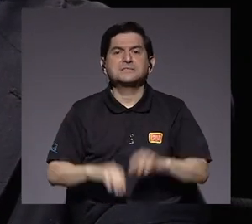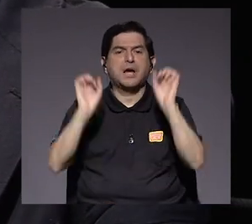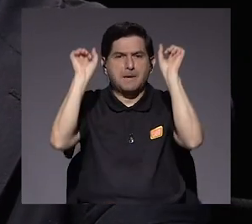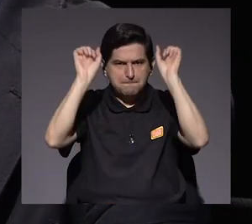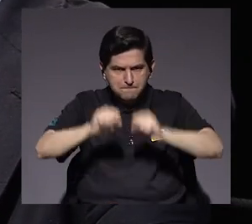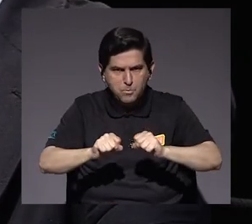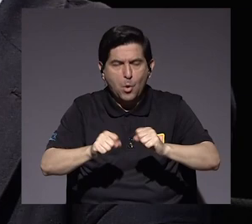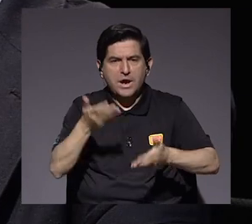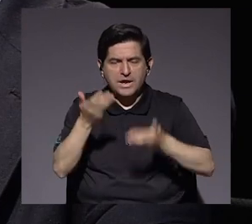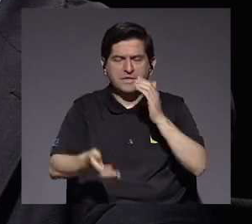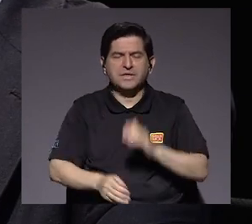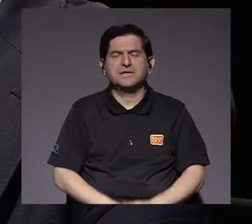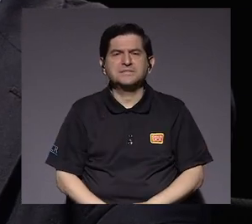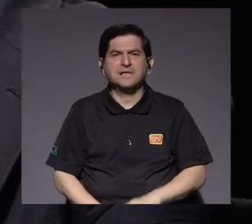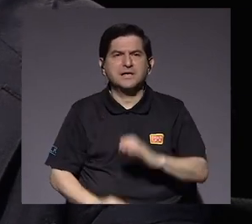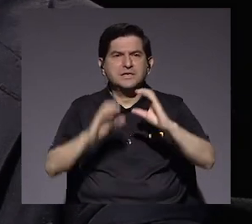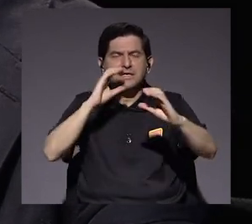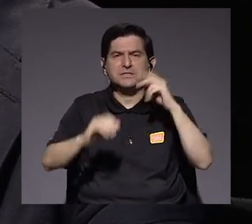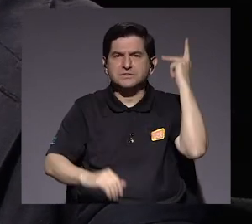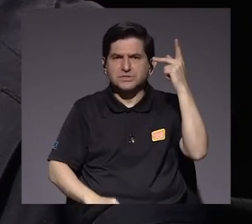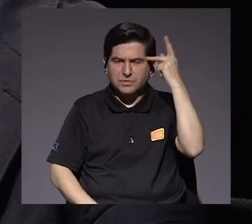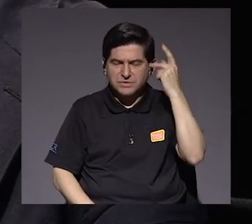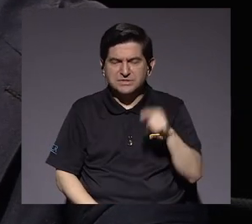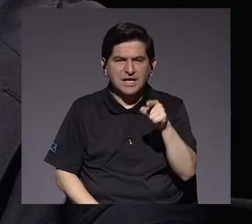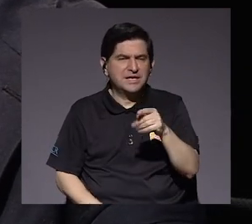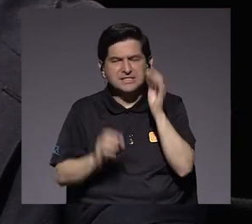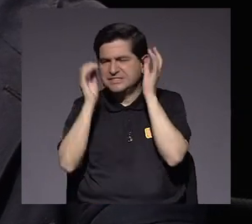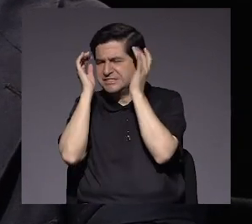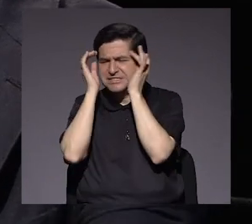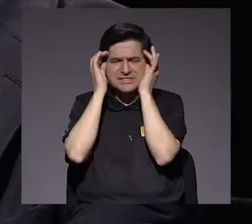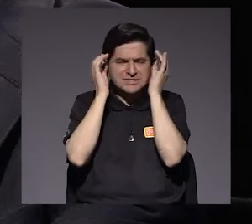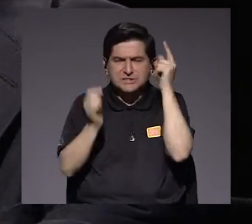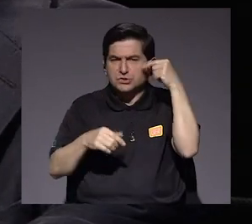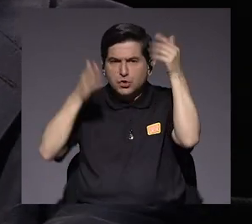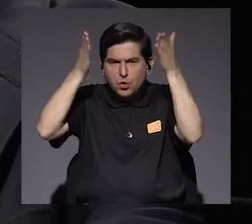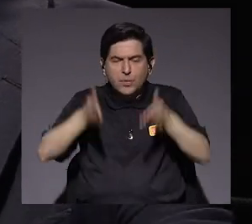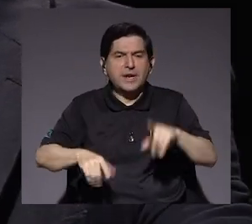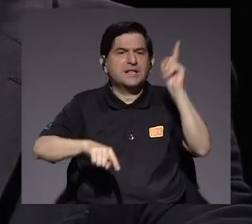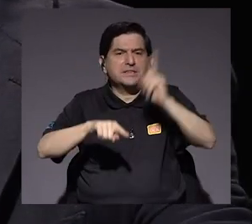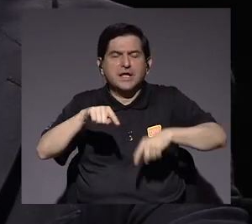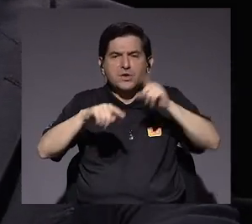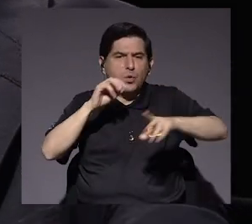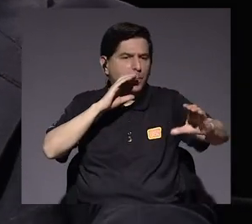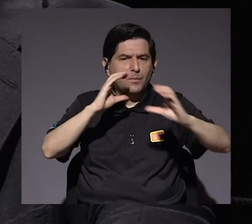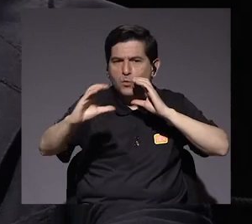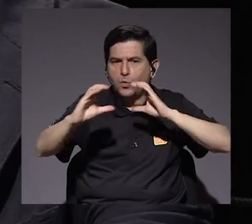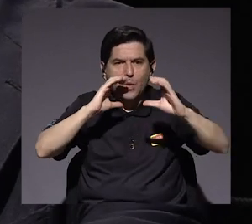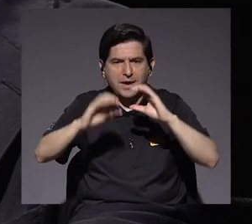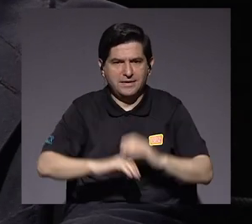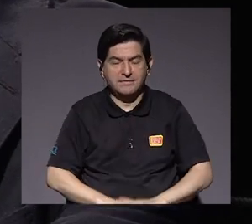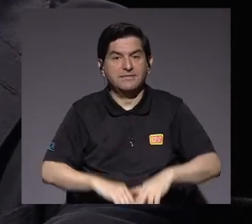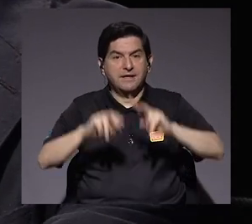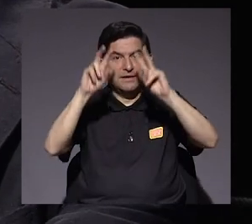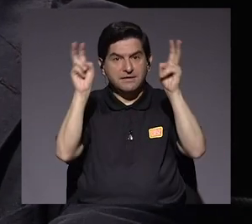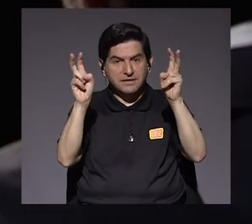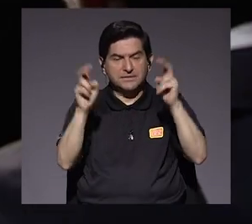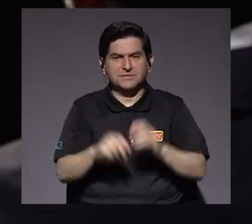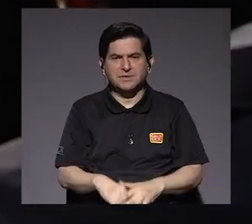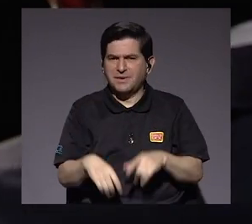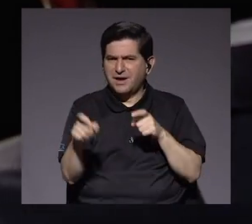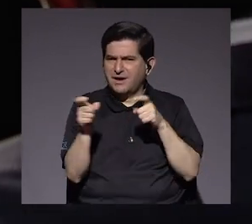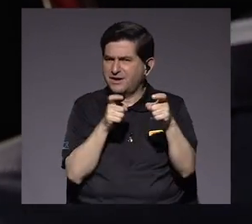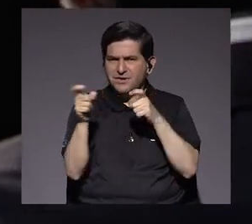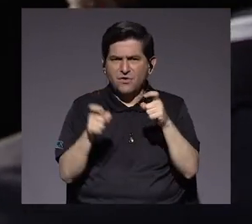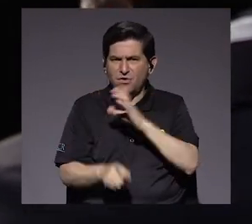podría quedar en términos de comunicación política de la desesperación de un gobernante cuando no logra comunicar, y es un tema de no controla su carácter, don